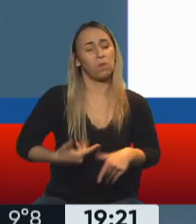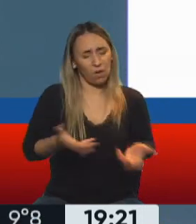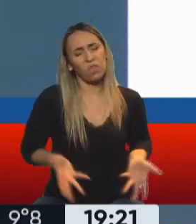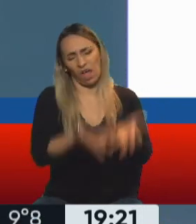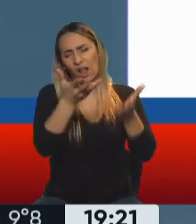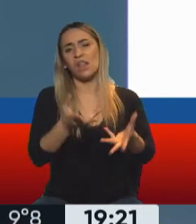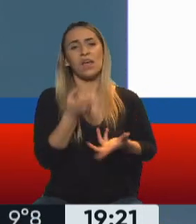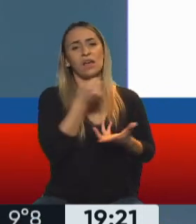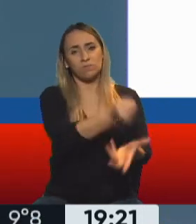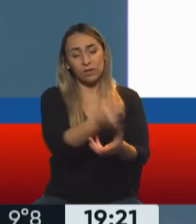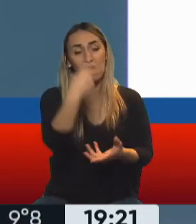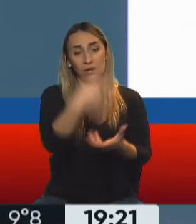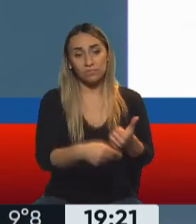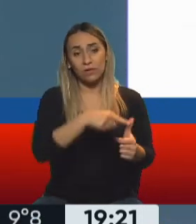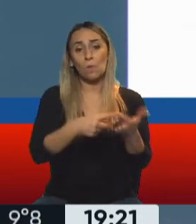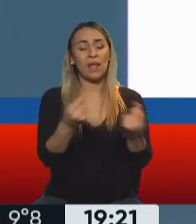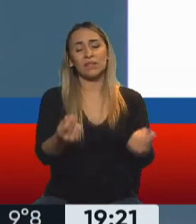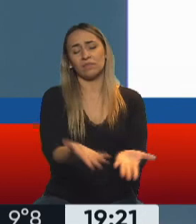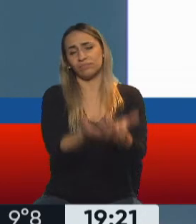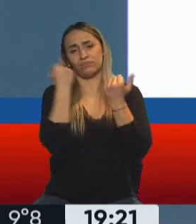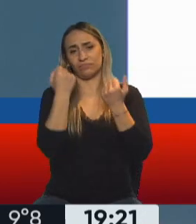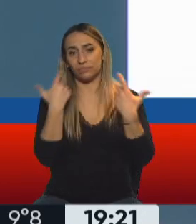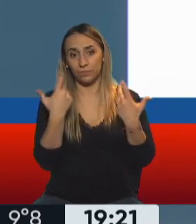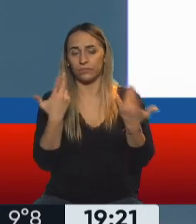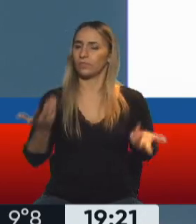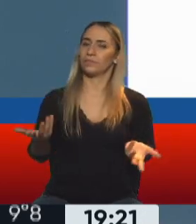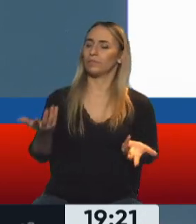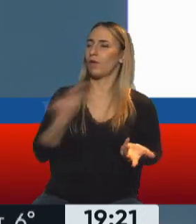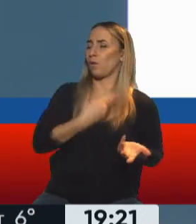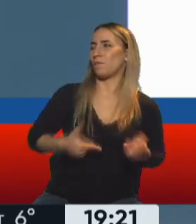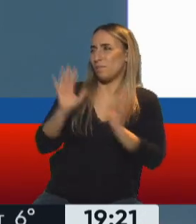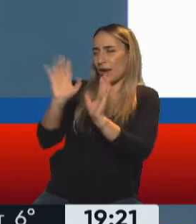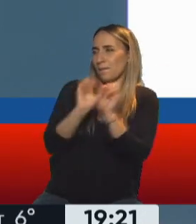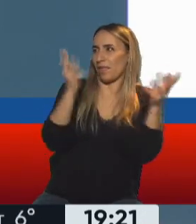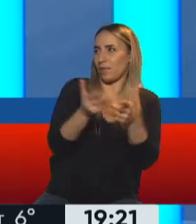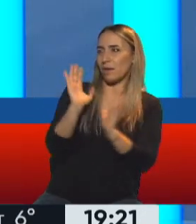con el recorte, saca plata de la calle, en un momento donde el gobierno dice, estamos en el momento de una pandemia, espera